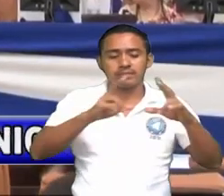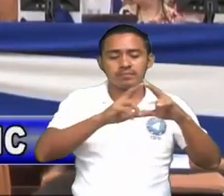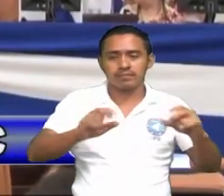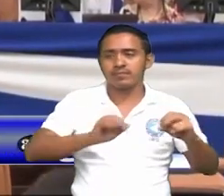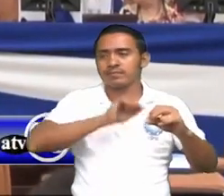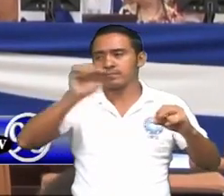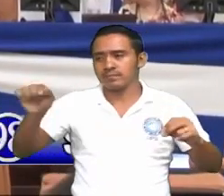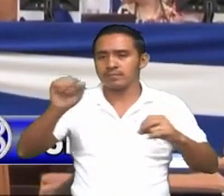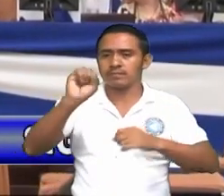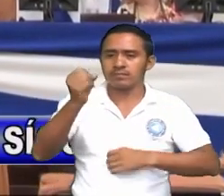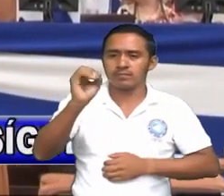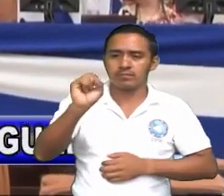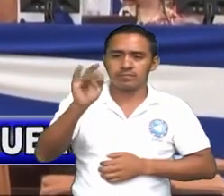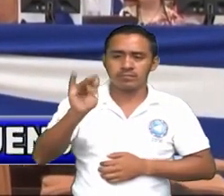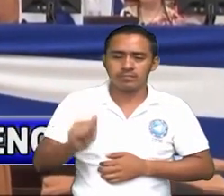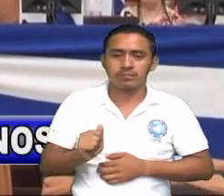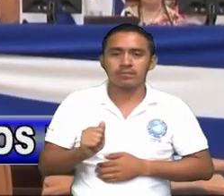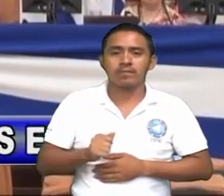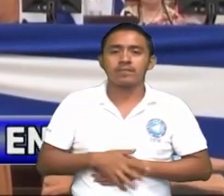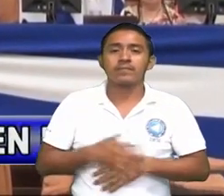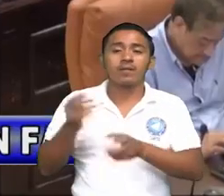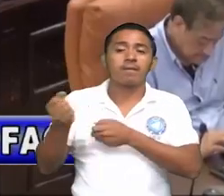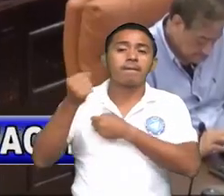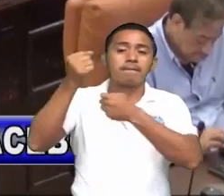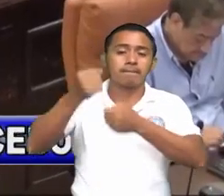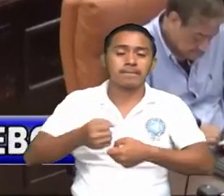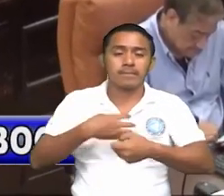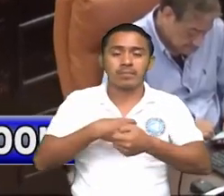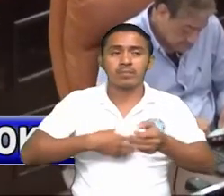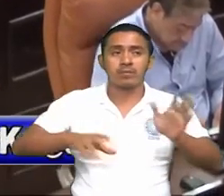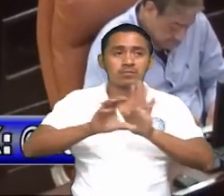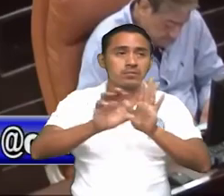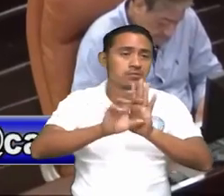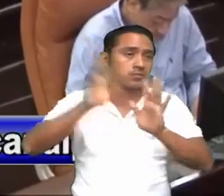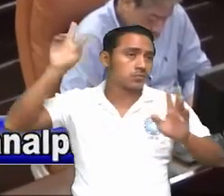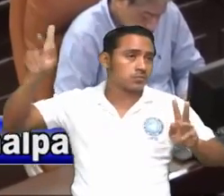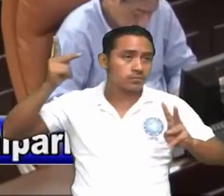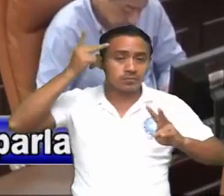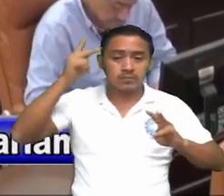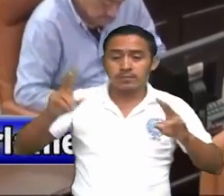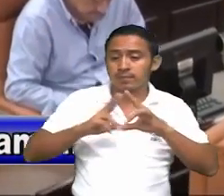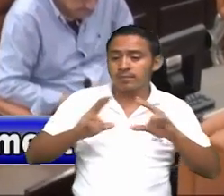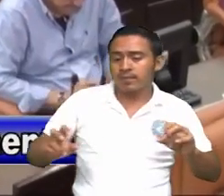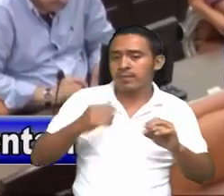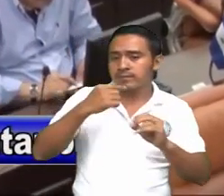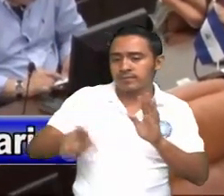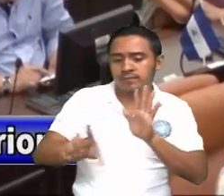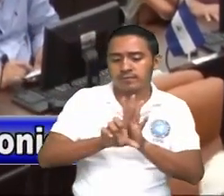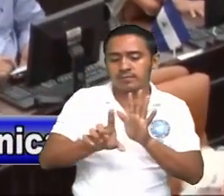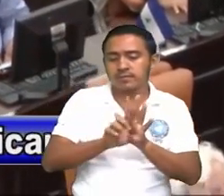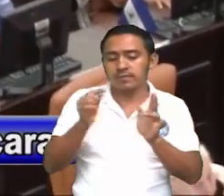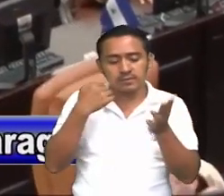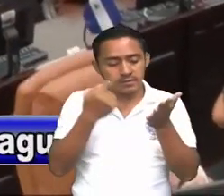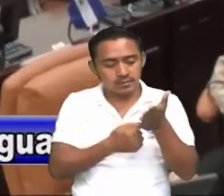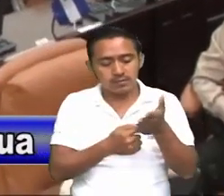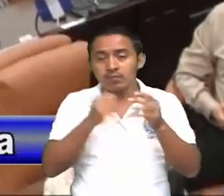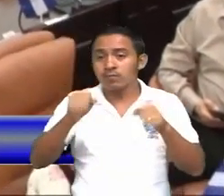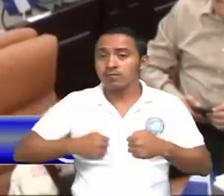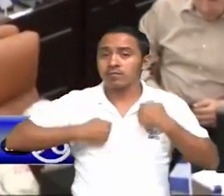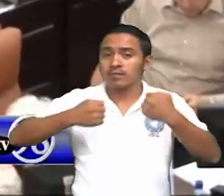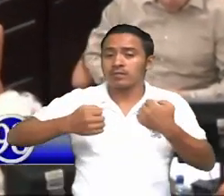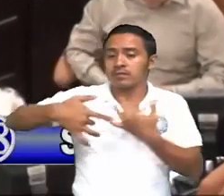la República de Osetia del Sur se fundamenta en la Constitución Política de Nicaragua, que mandata al gobierno a fortalecer las